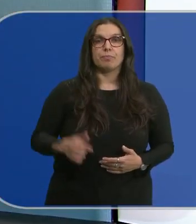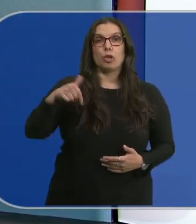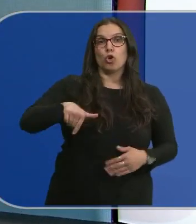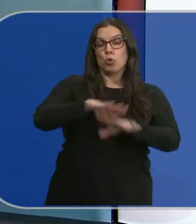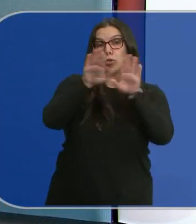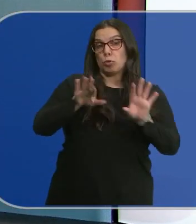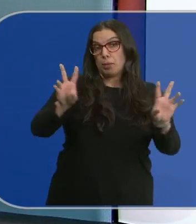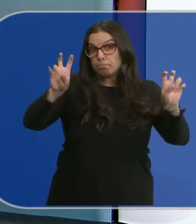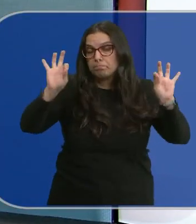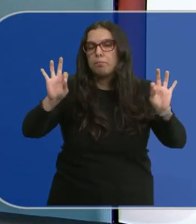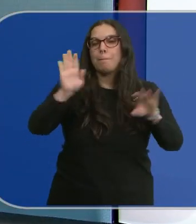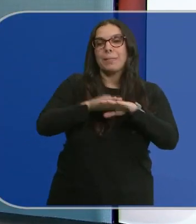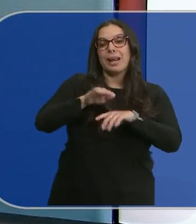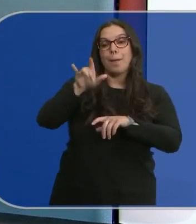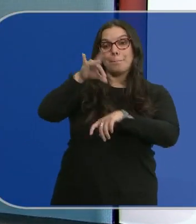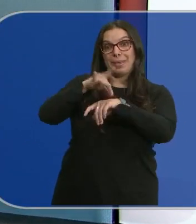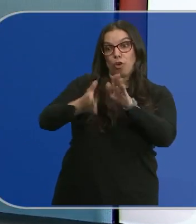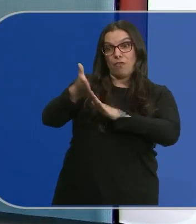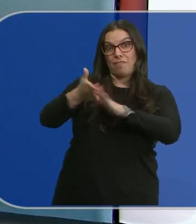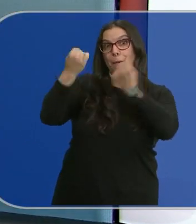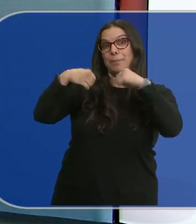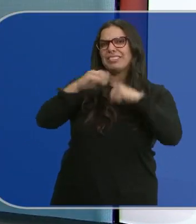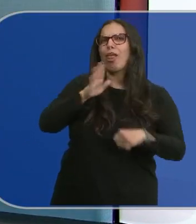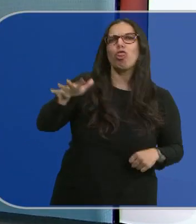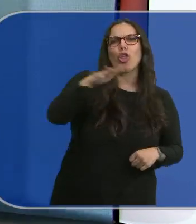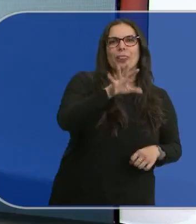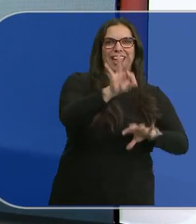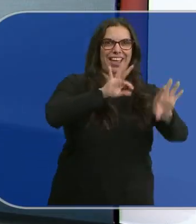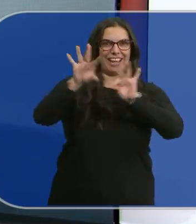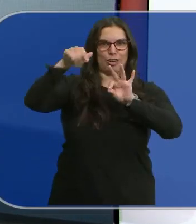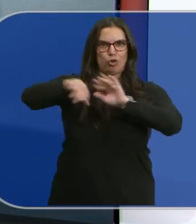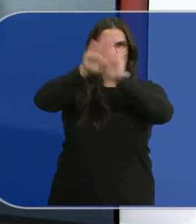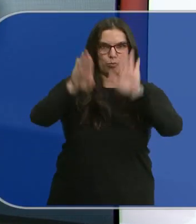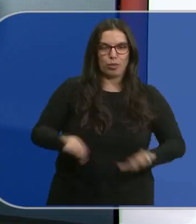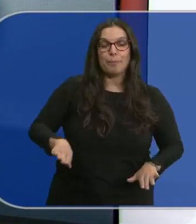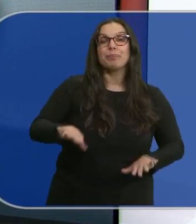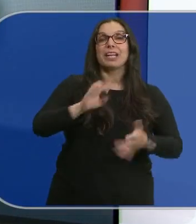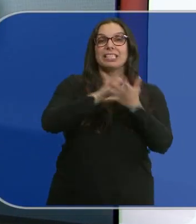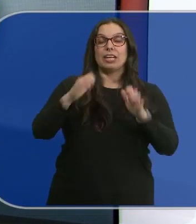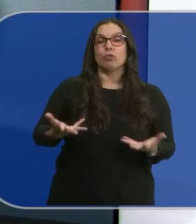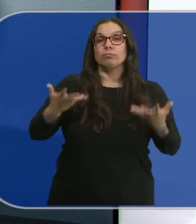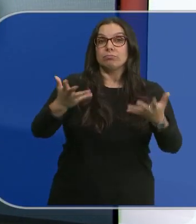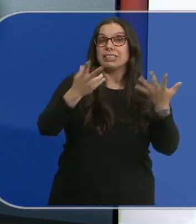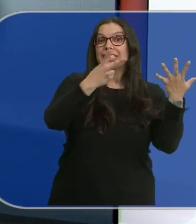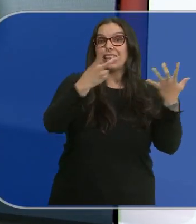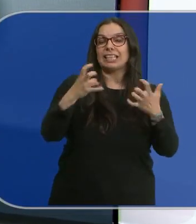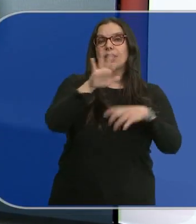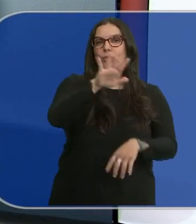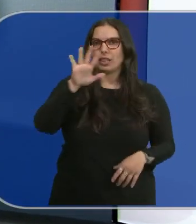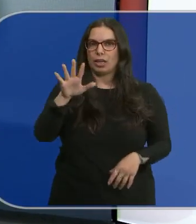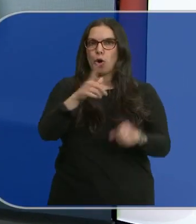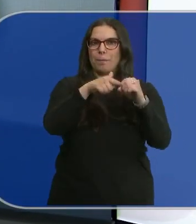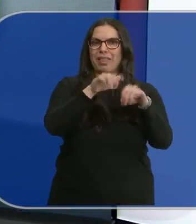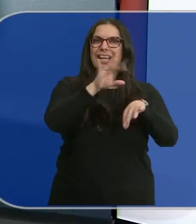Último día, en teoría, para que los MIR elijan dónde realizar su residencia. Castilla y León ofertaba 755 plazas,